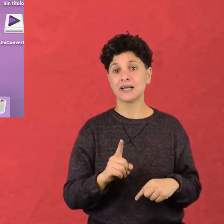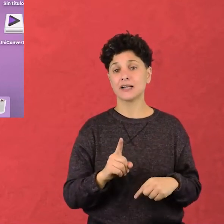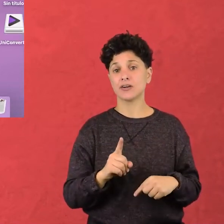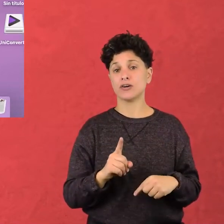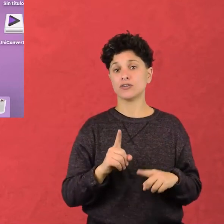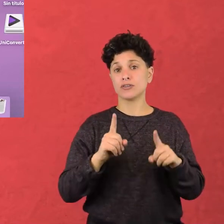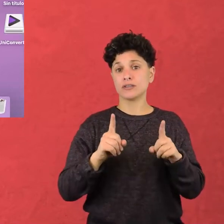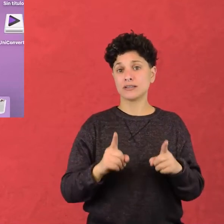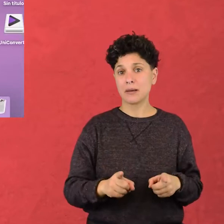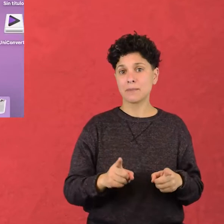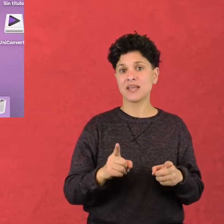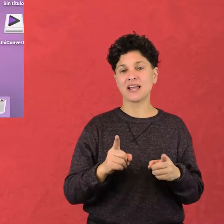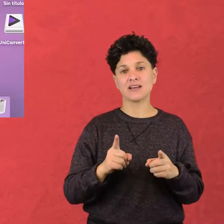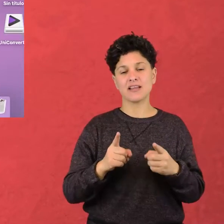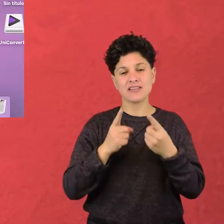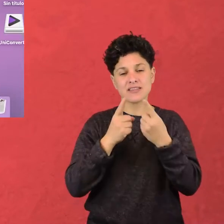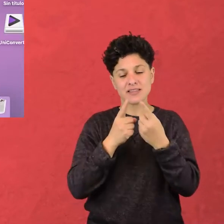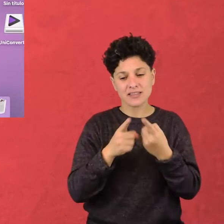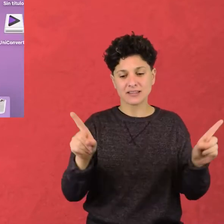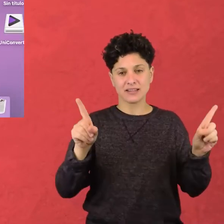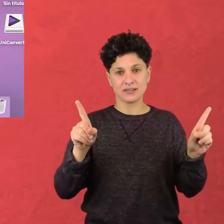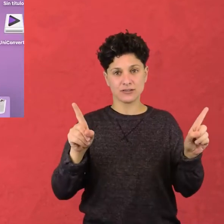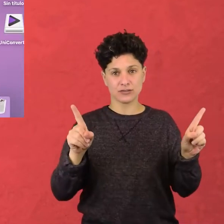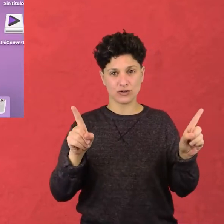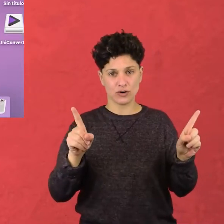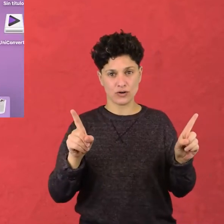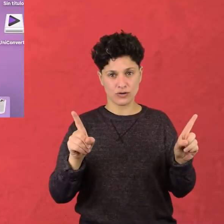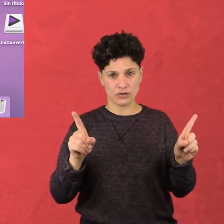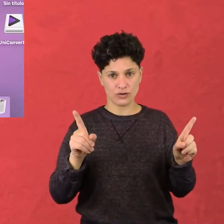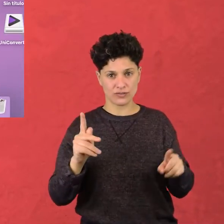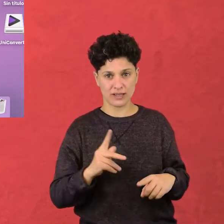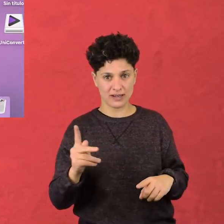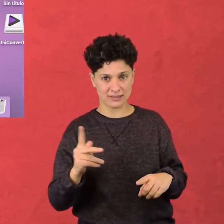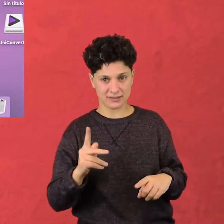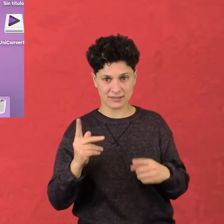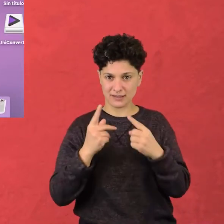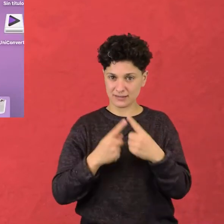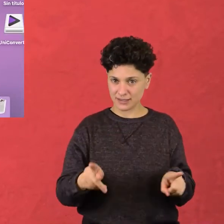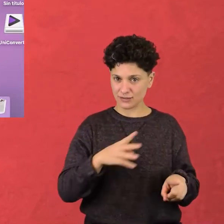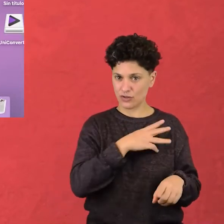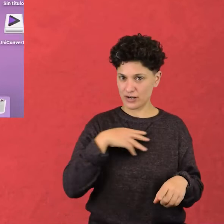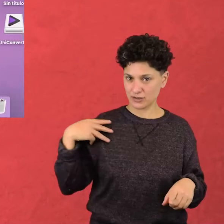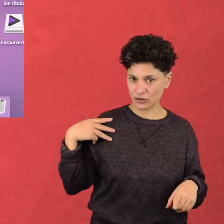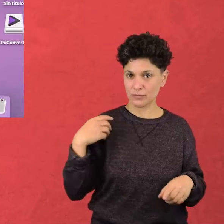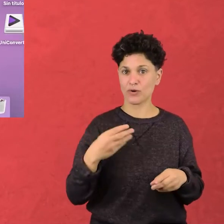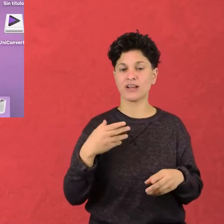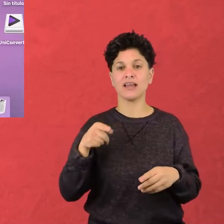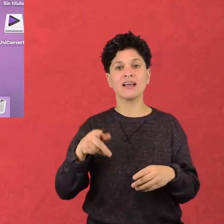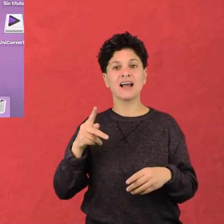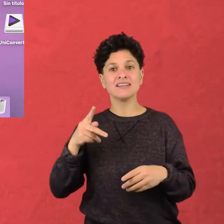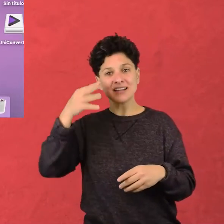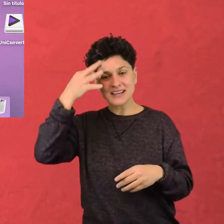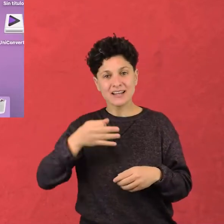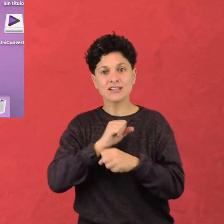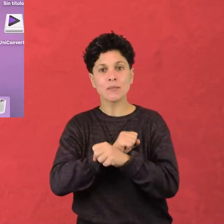mucho de Aristóteles, pero hay algo que no, que es totalmente distintivo en cualquier